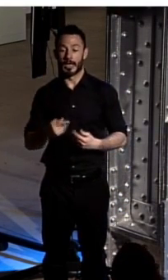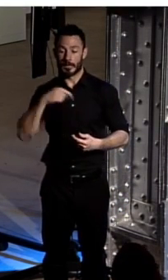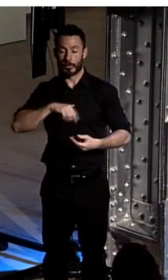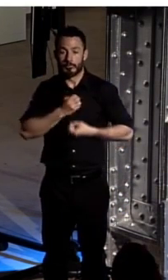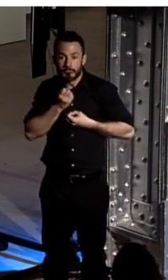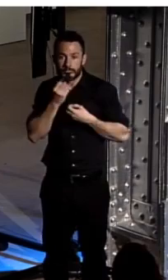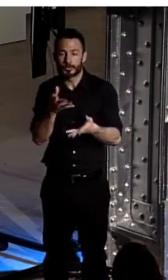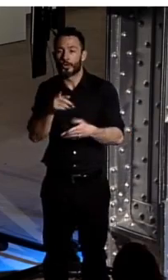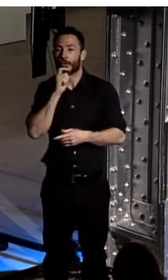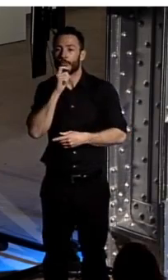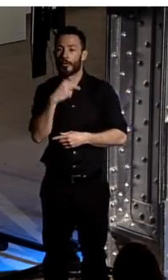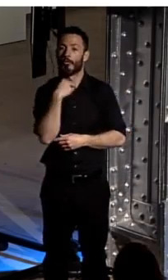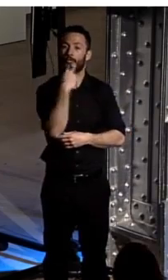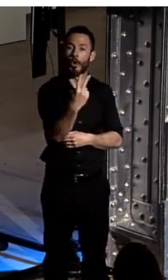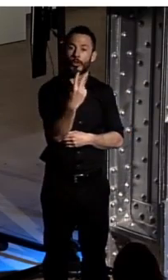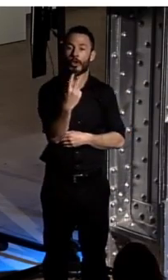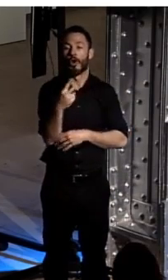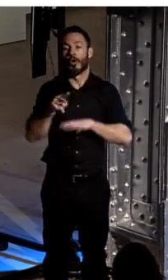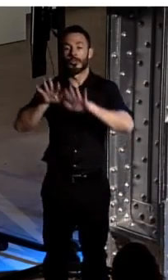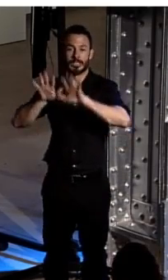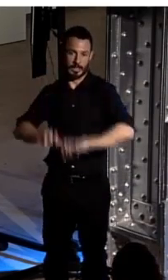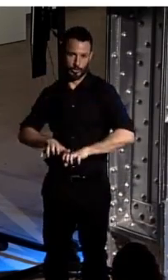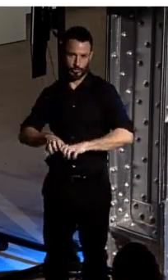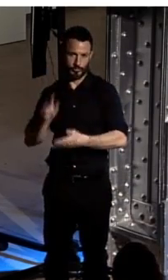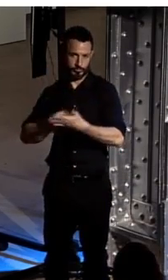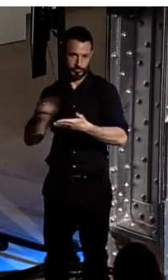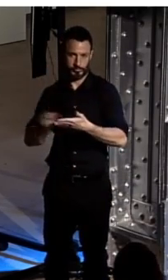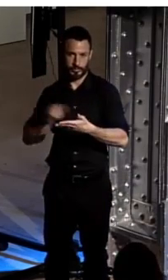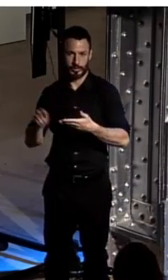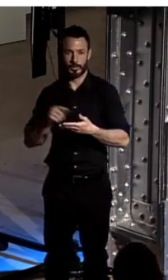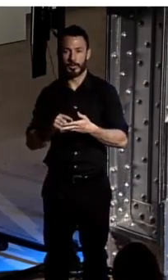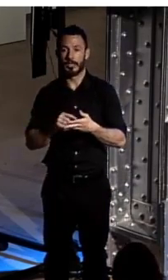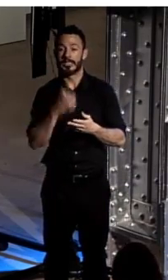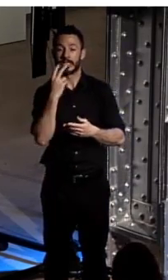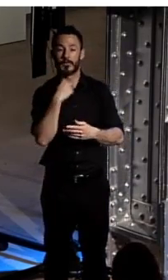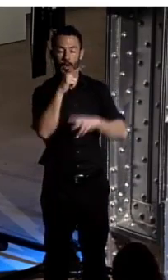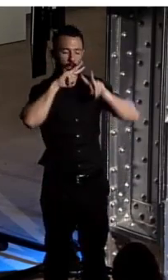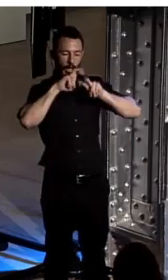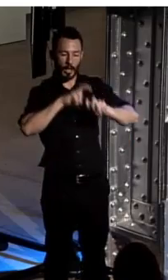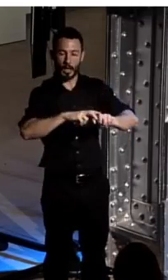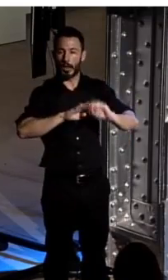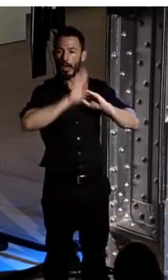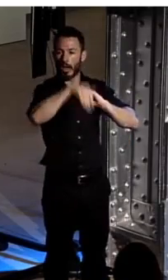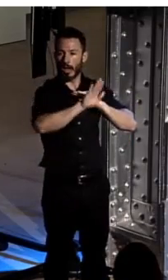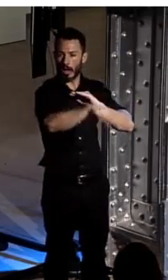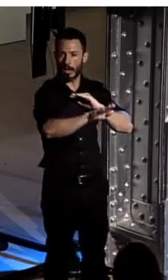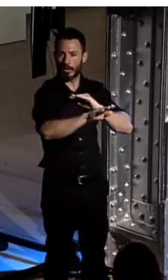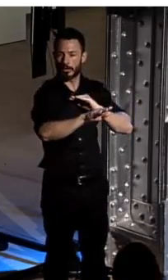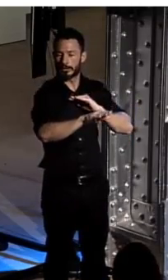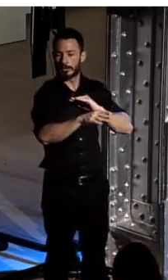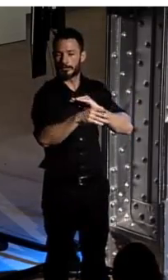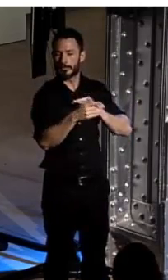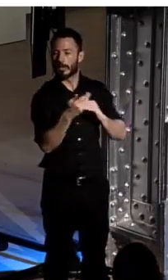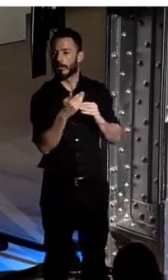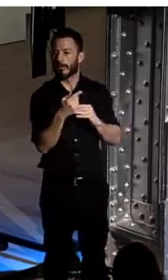es la voz y el texto. Entonces también podemos detectar las emociones analizando la voz, la prosodia de la voz, no el qué se